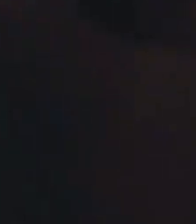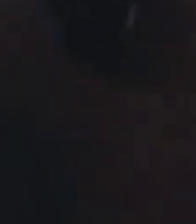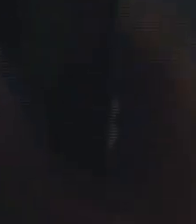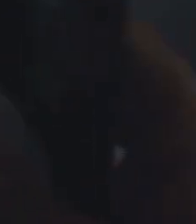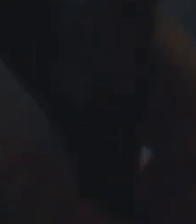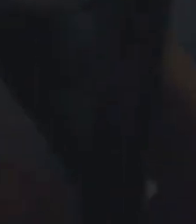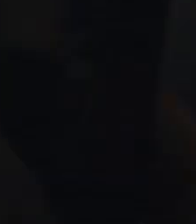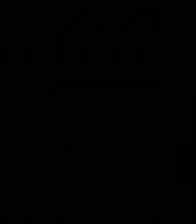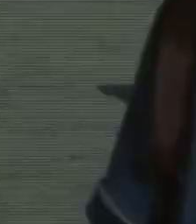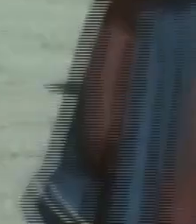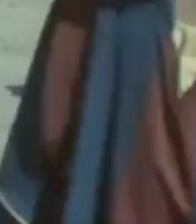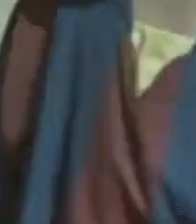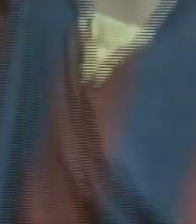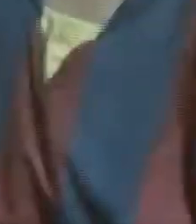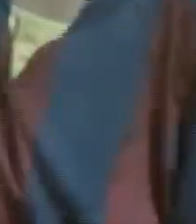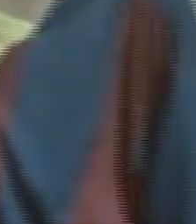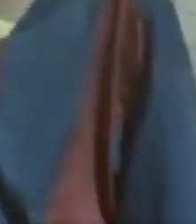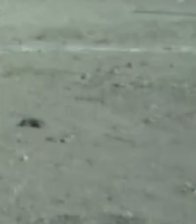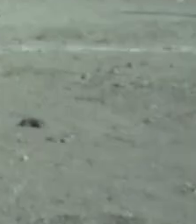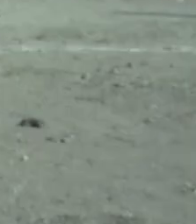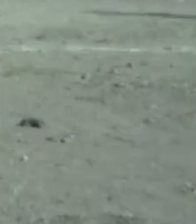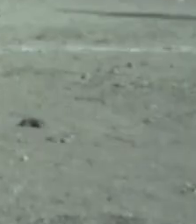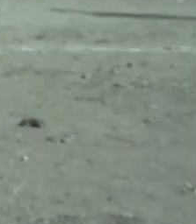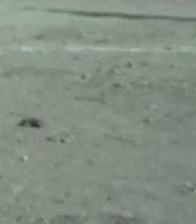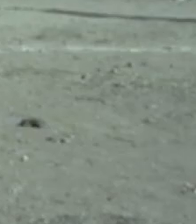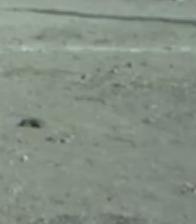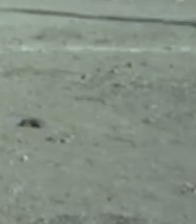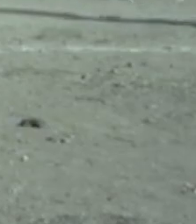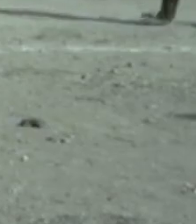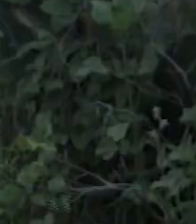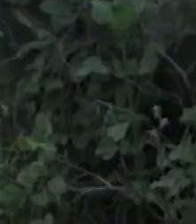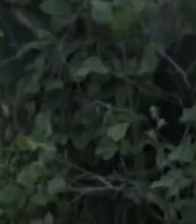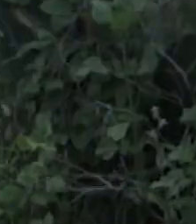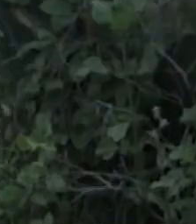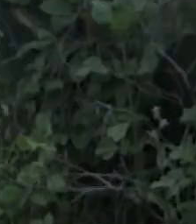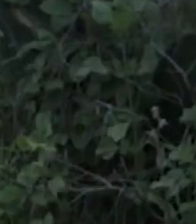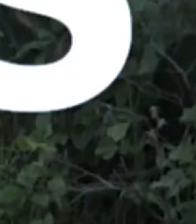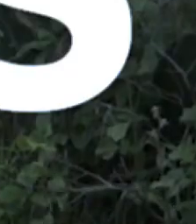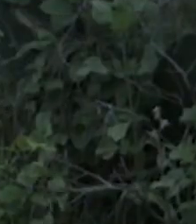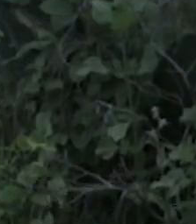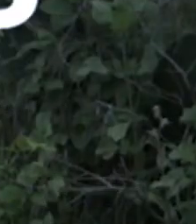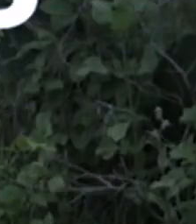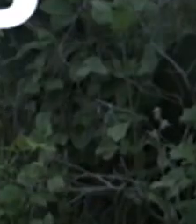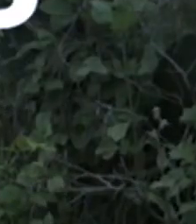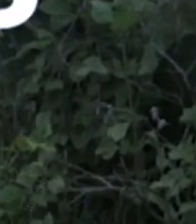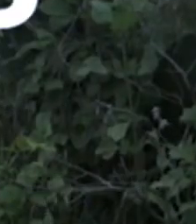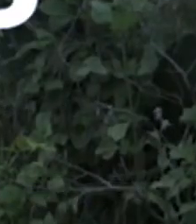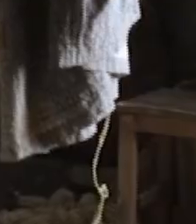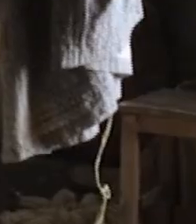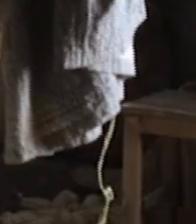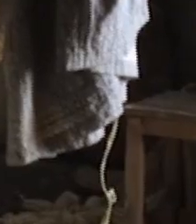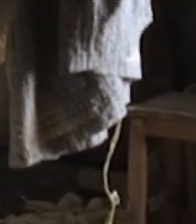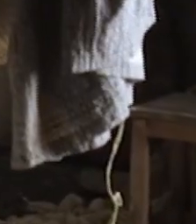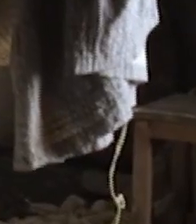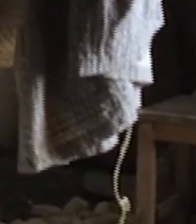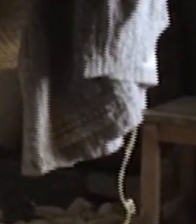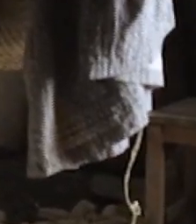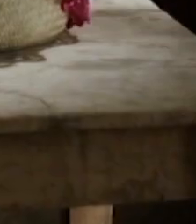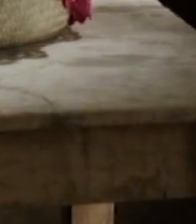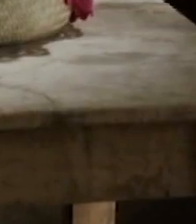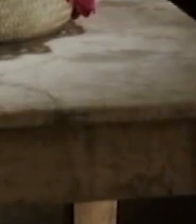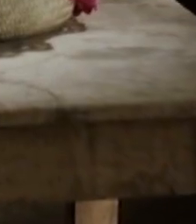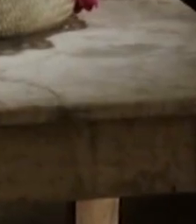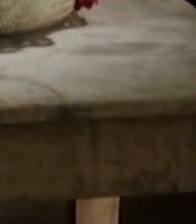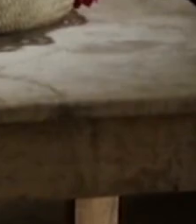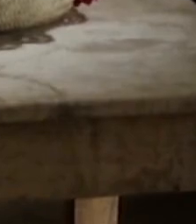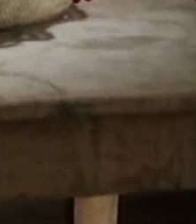historia en su campo. Ahora sí te cargó el payaso. En Especial de Cortos Mexicanos, pasamos historias